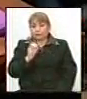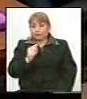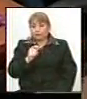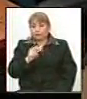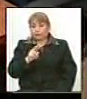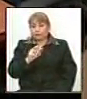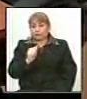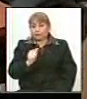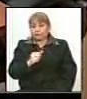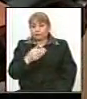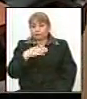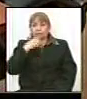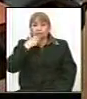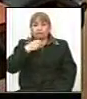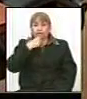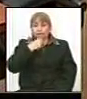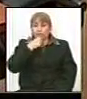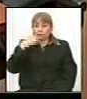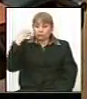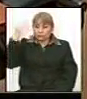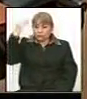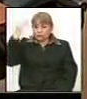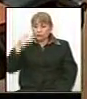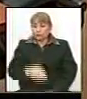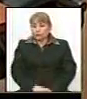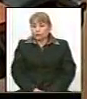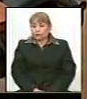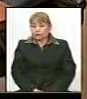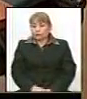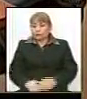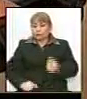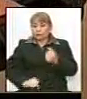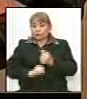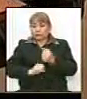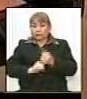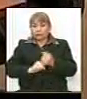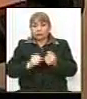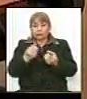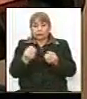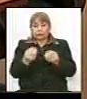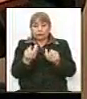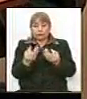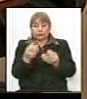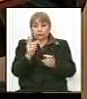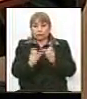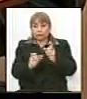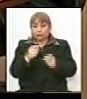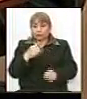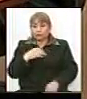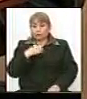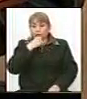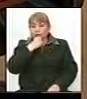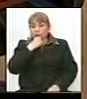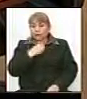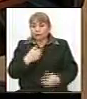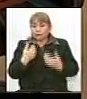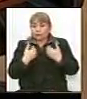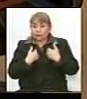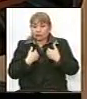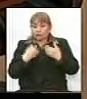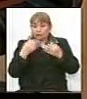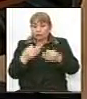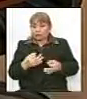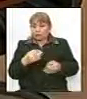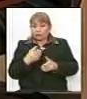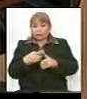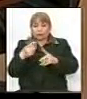de las personas adultos mayores. El aumento sostenido y acelerado del número de personas adultos mayores tiene efecto en